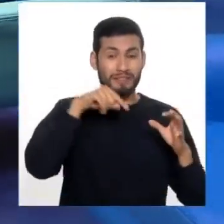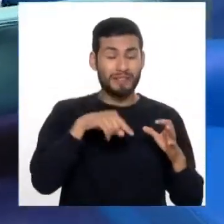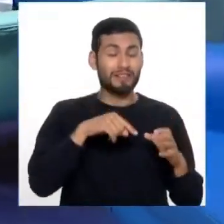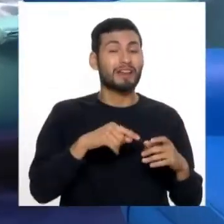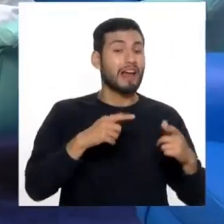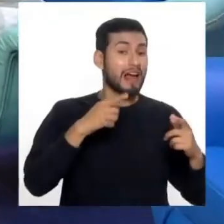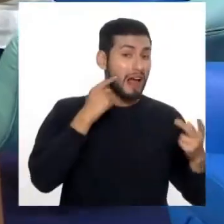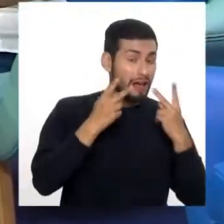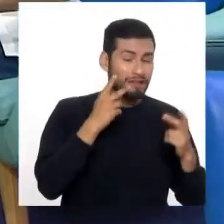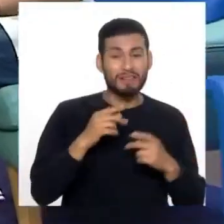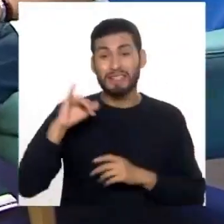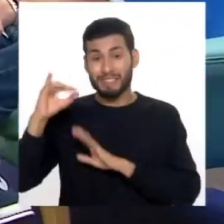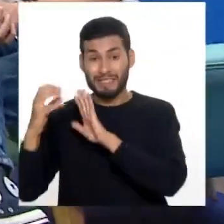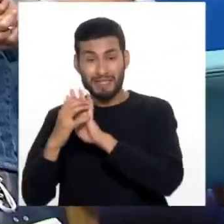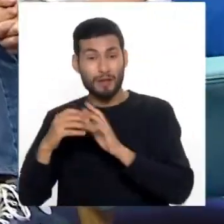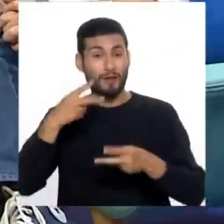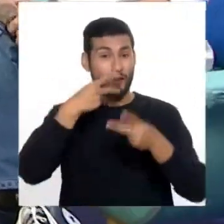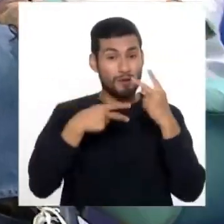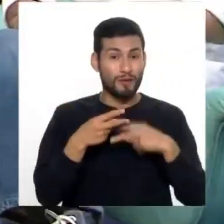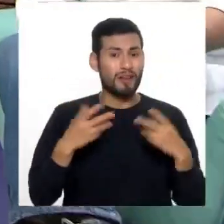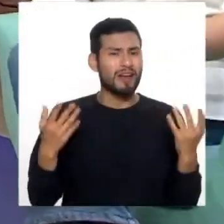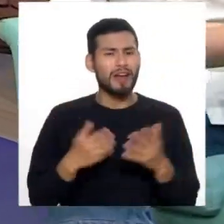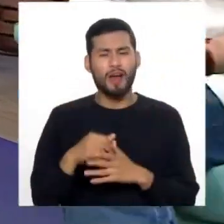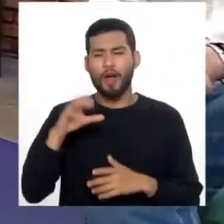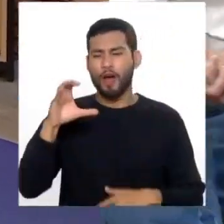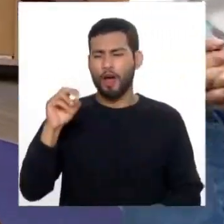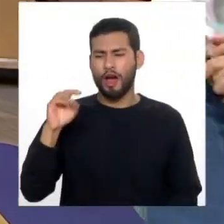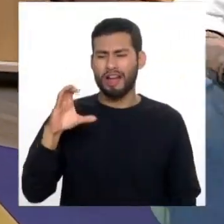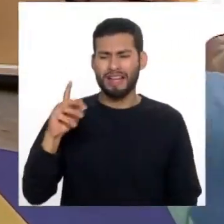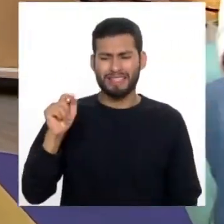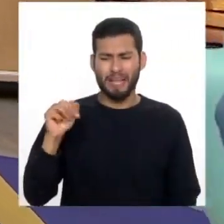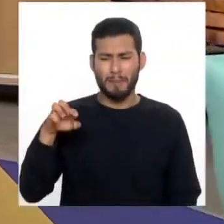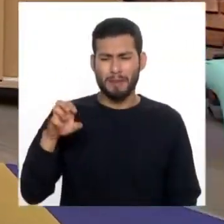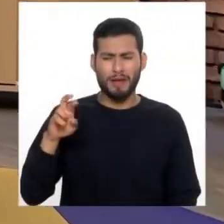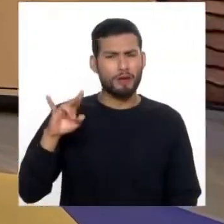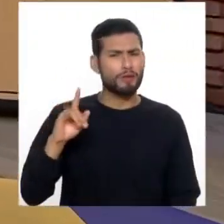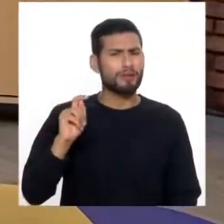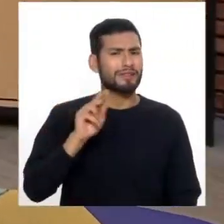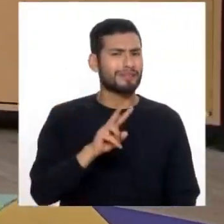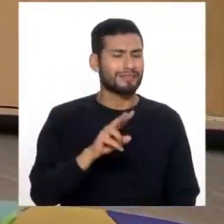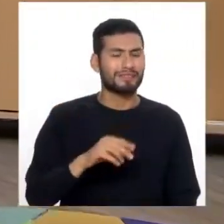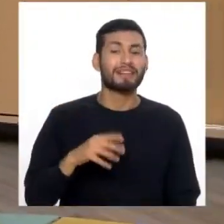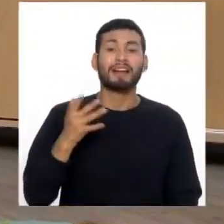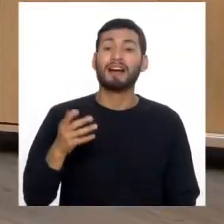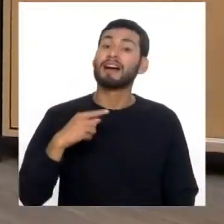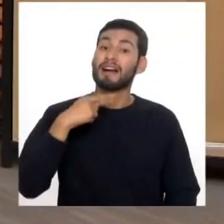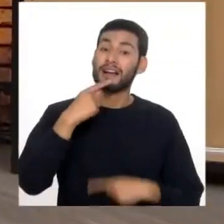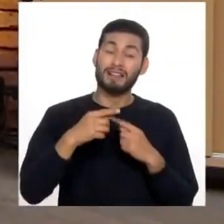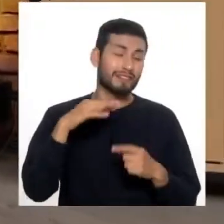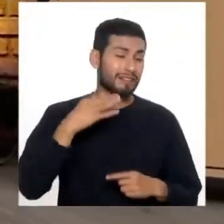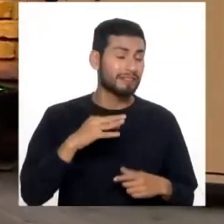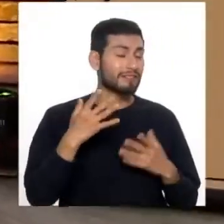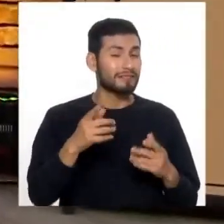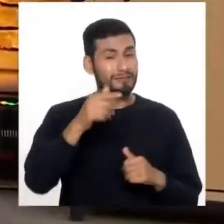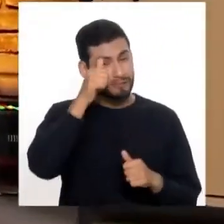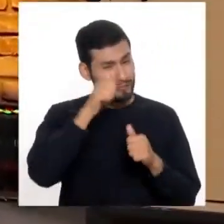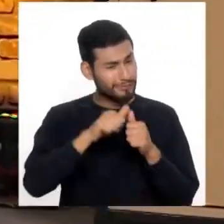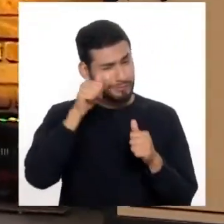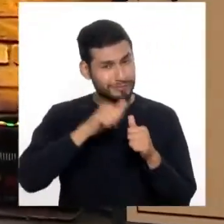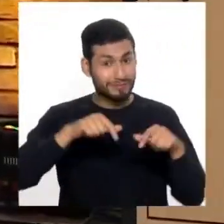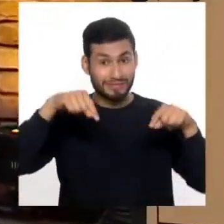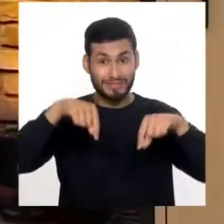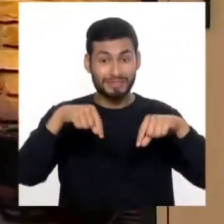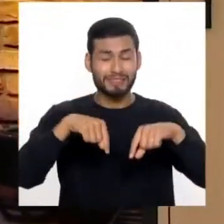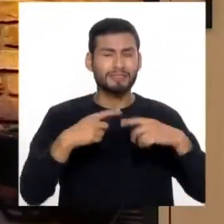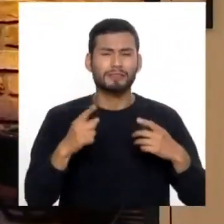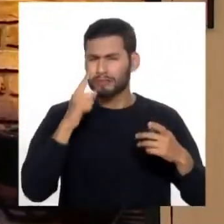Facebook Live, en Instagram y en TikTok como Conecta Perú TV. Y como siempre lo decimos, recuerden que aquí